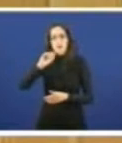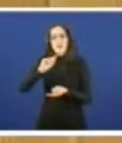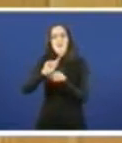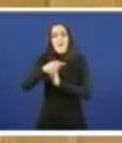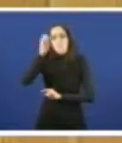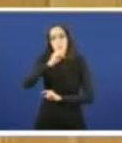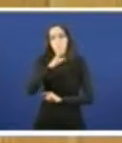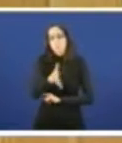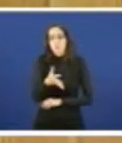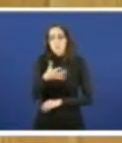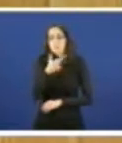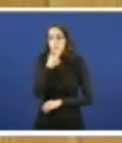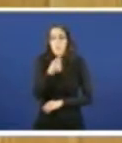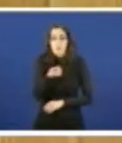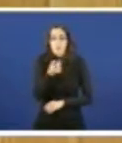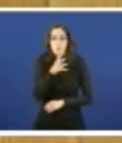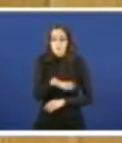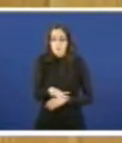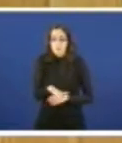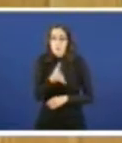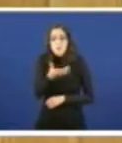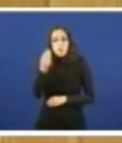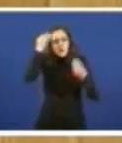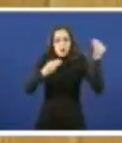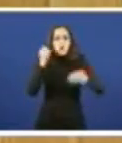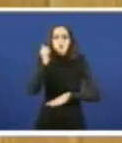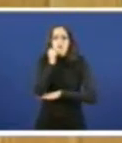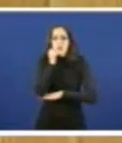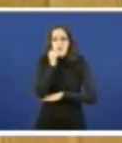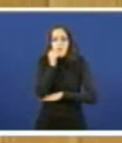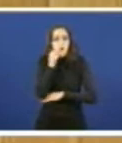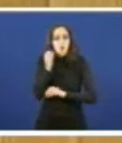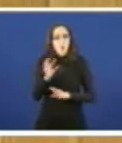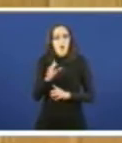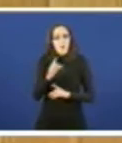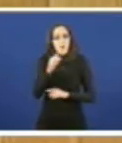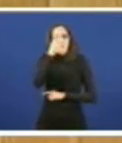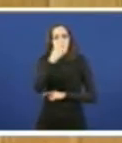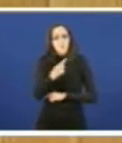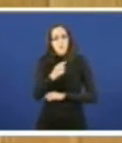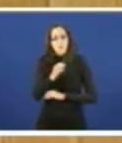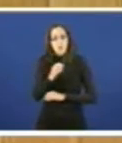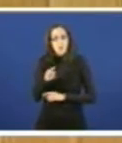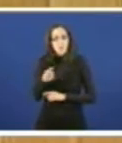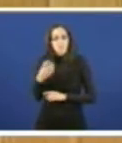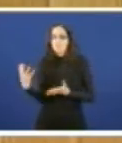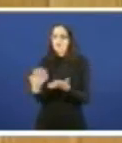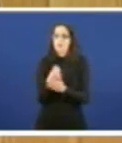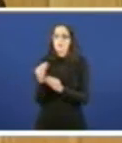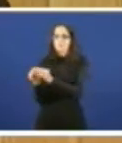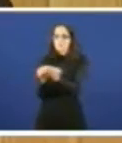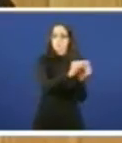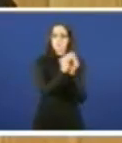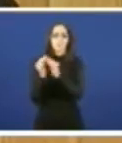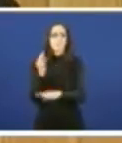moi simple. Porque creemos que Rosalía, a figura inmensa de Rosalía, merece o acordo unánime do